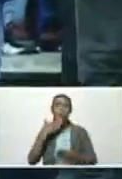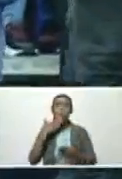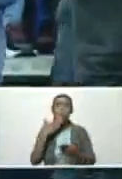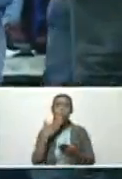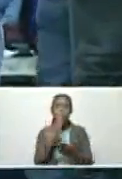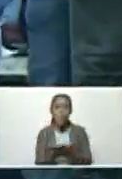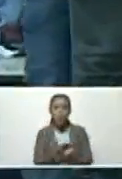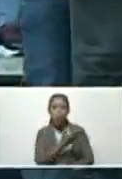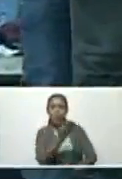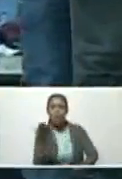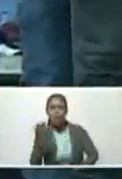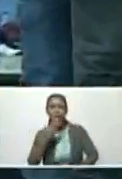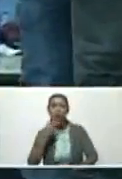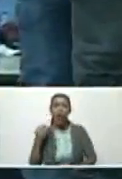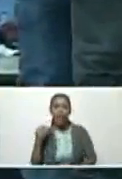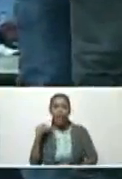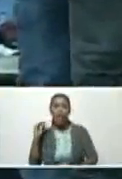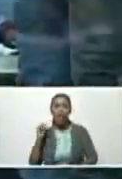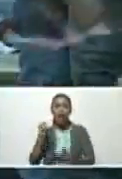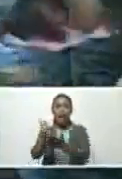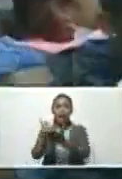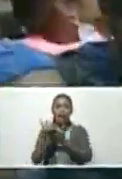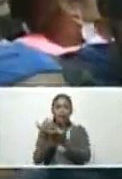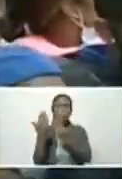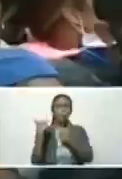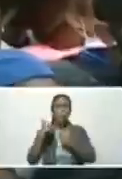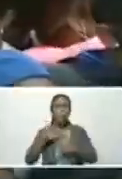ayuda a la juventud.